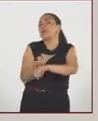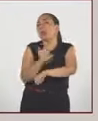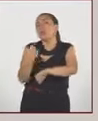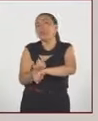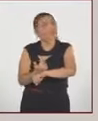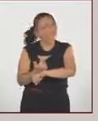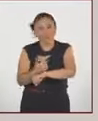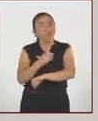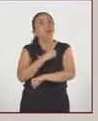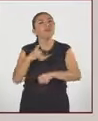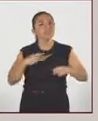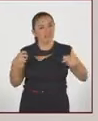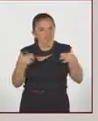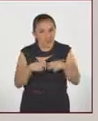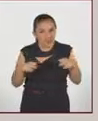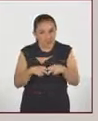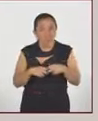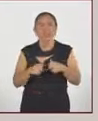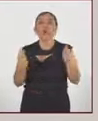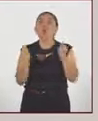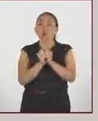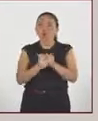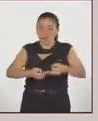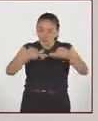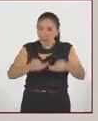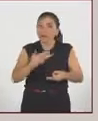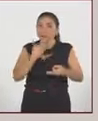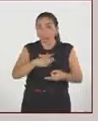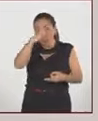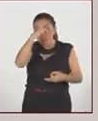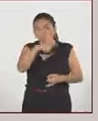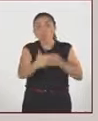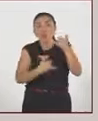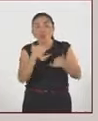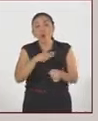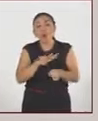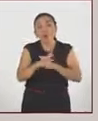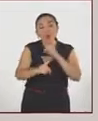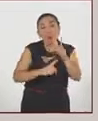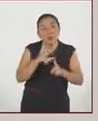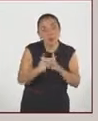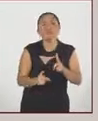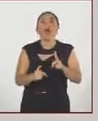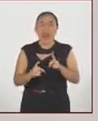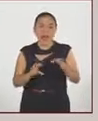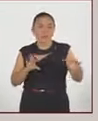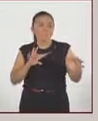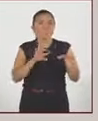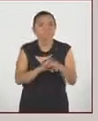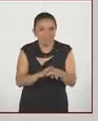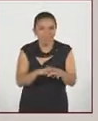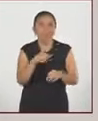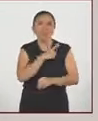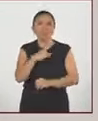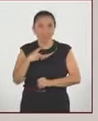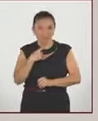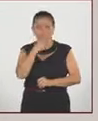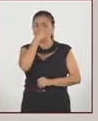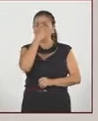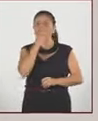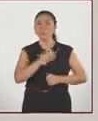tenis, hay que utilizar el equipo adecuado según el deporte que estén teniendo, ¿no?